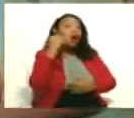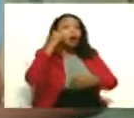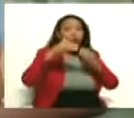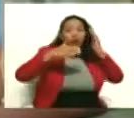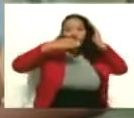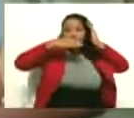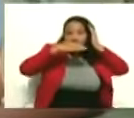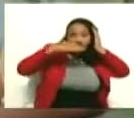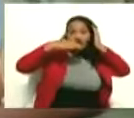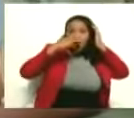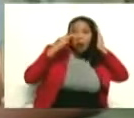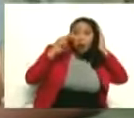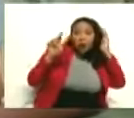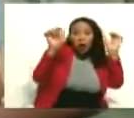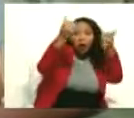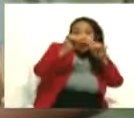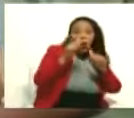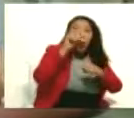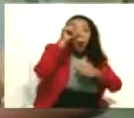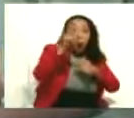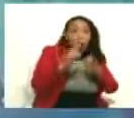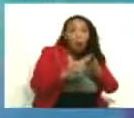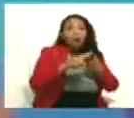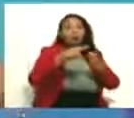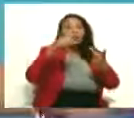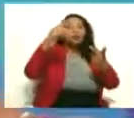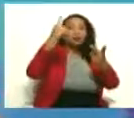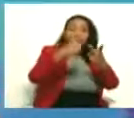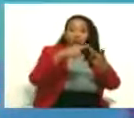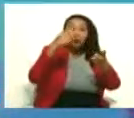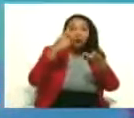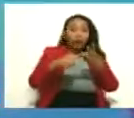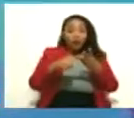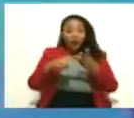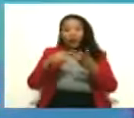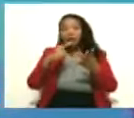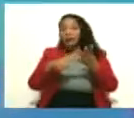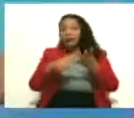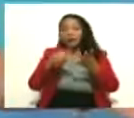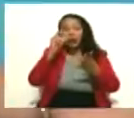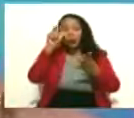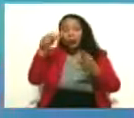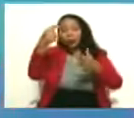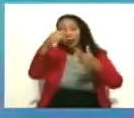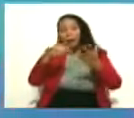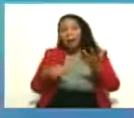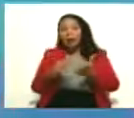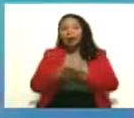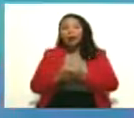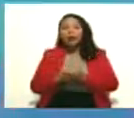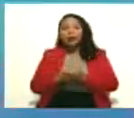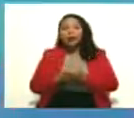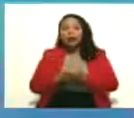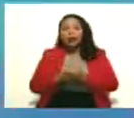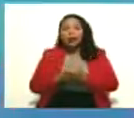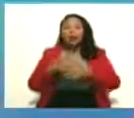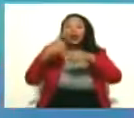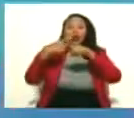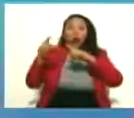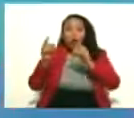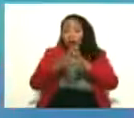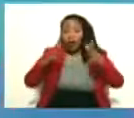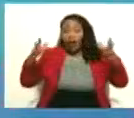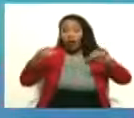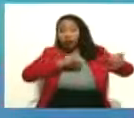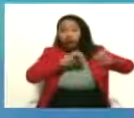el que vimos artistas como Gregory Palencia, Deja Vu, Enciclopedia, Gona, los raperos de la calle, y hubo una gran movida del